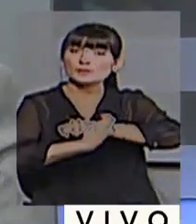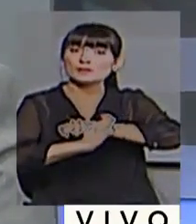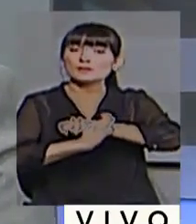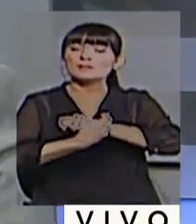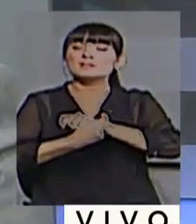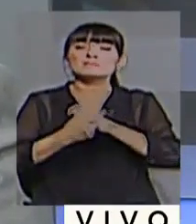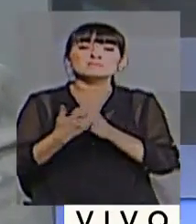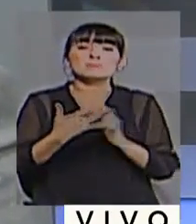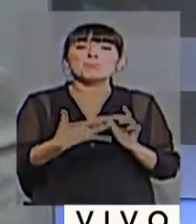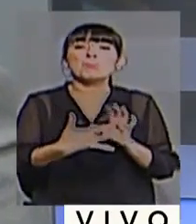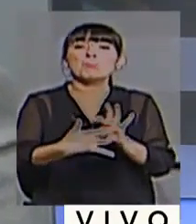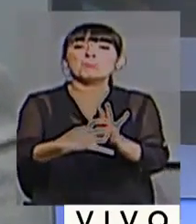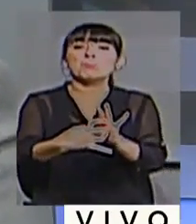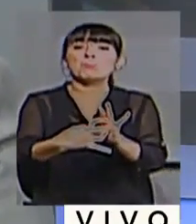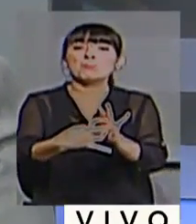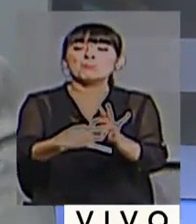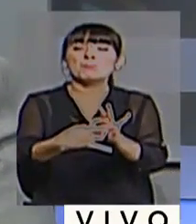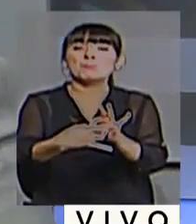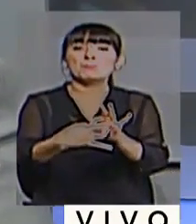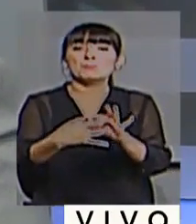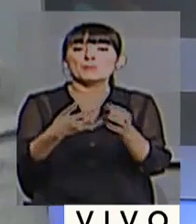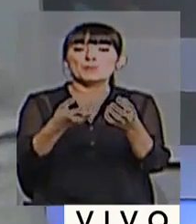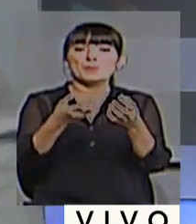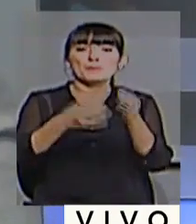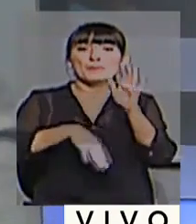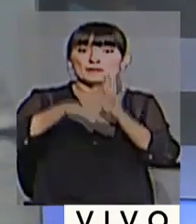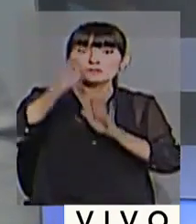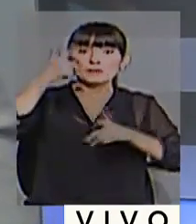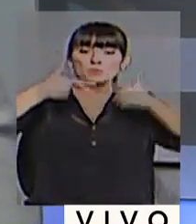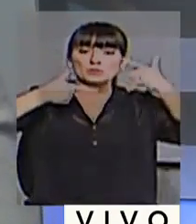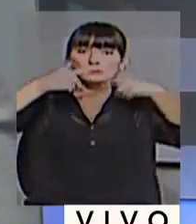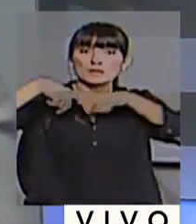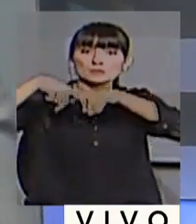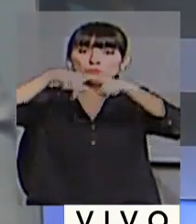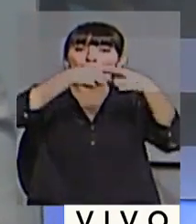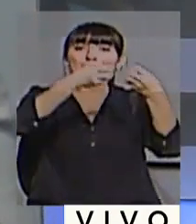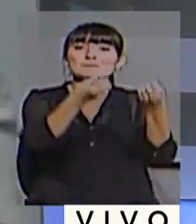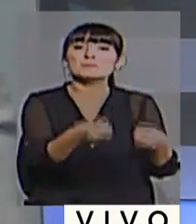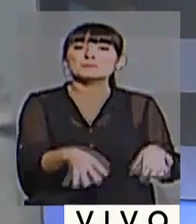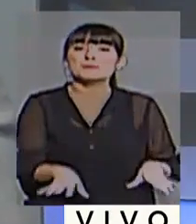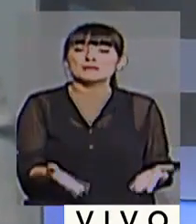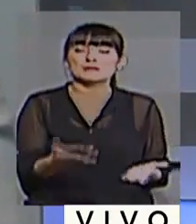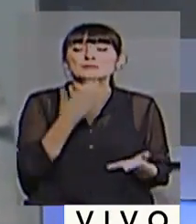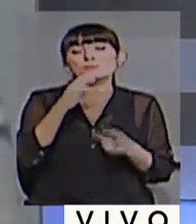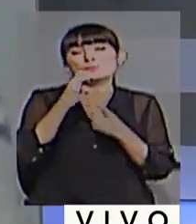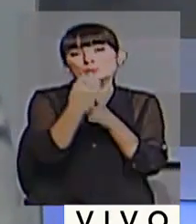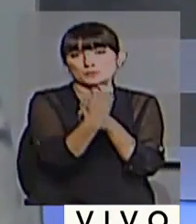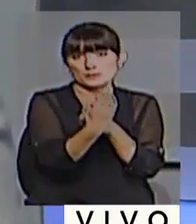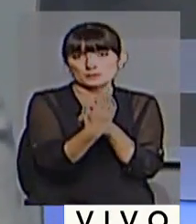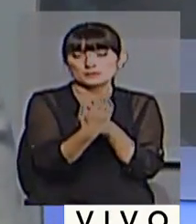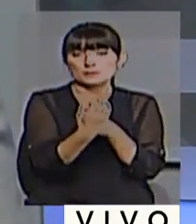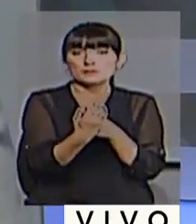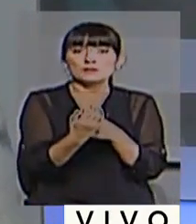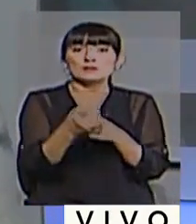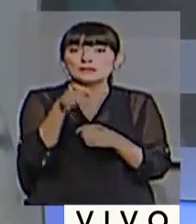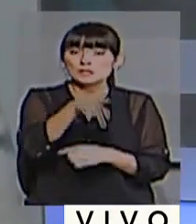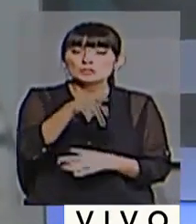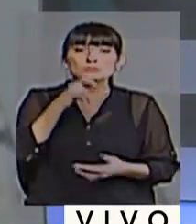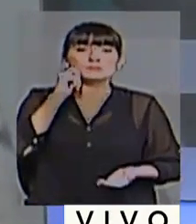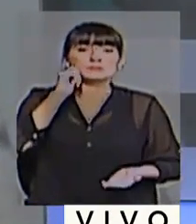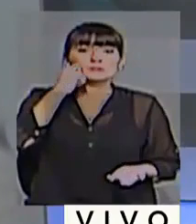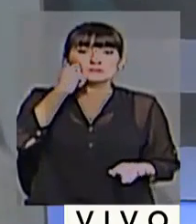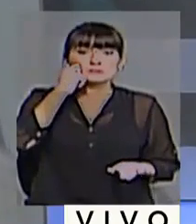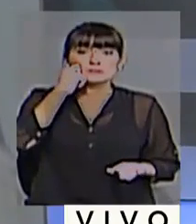con un problema de pérdida de mayoría política, social y cultural. Y eso tiene que ver